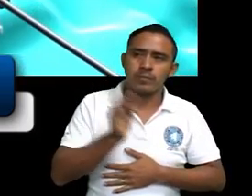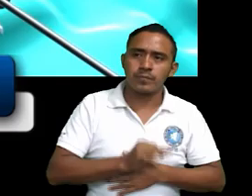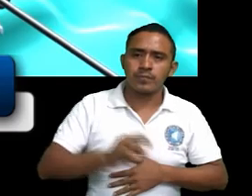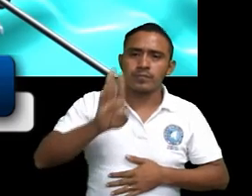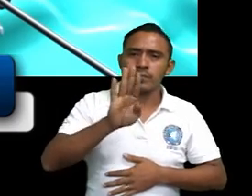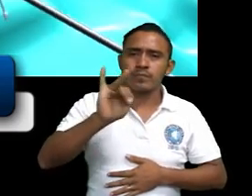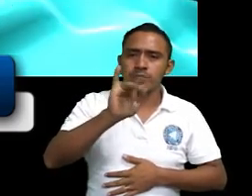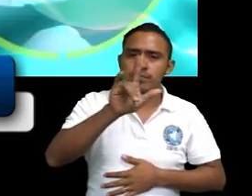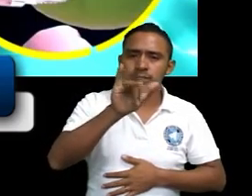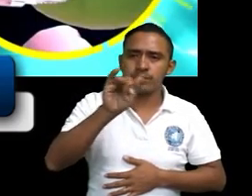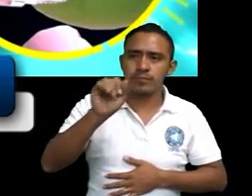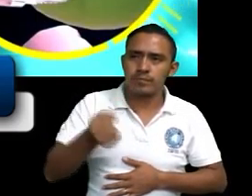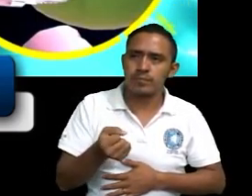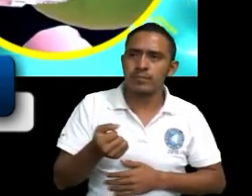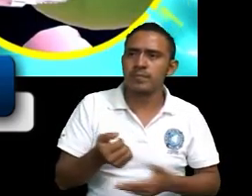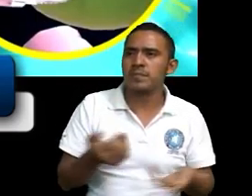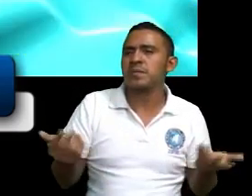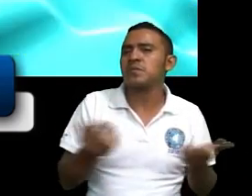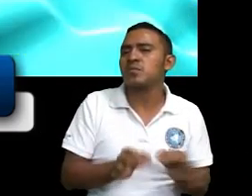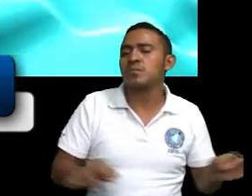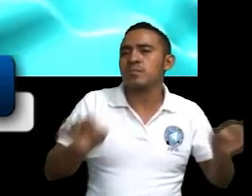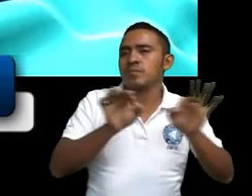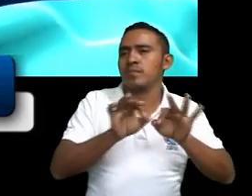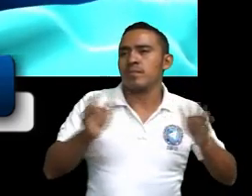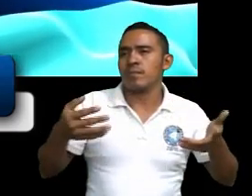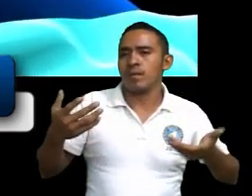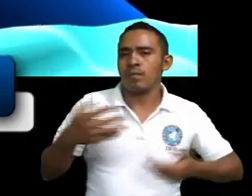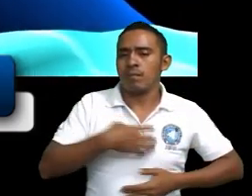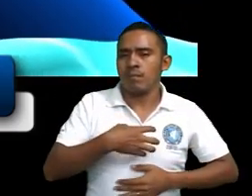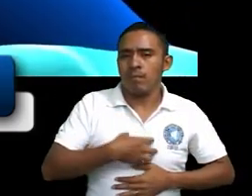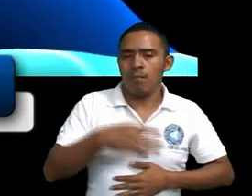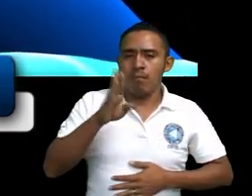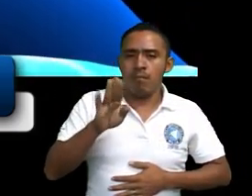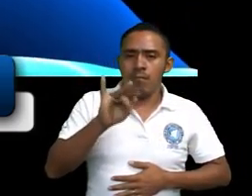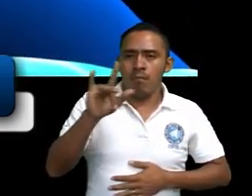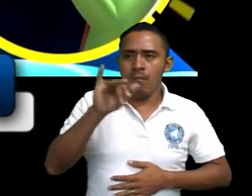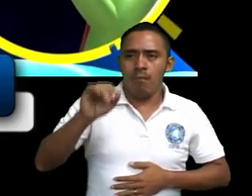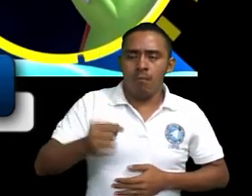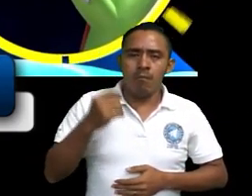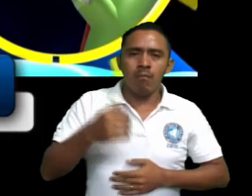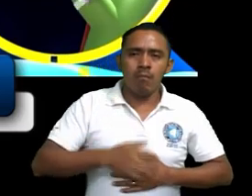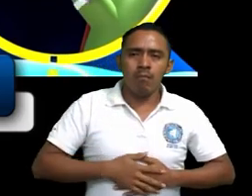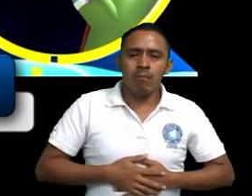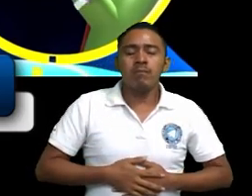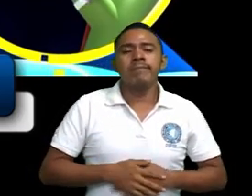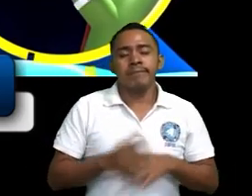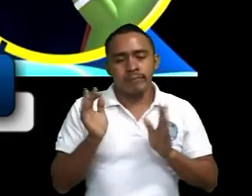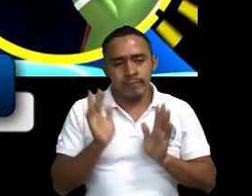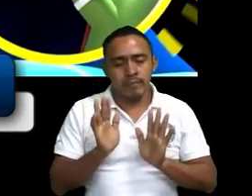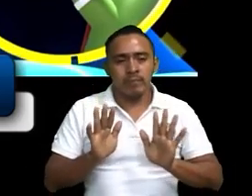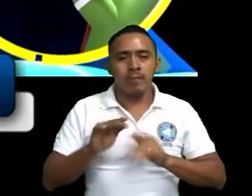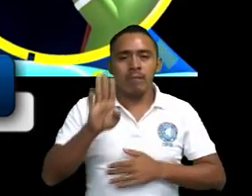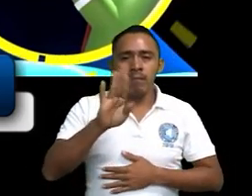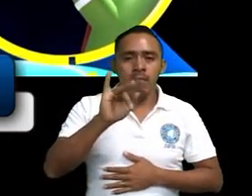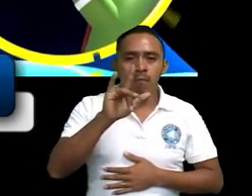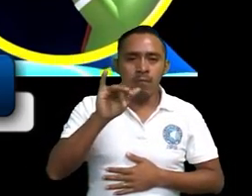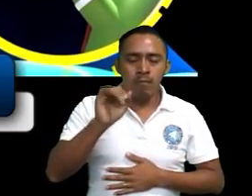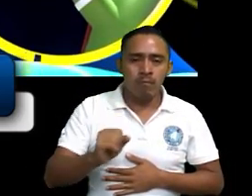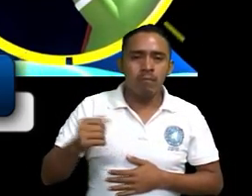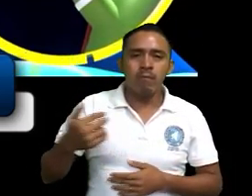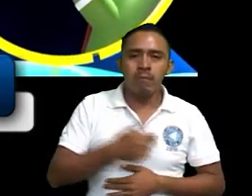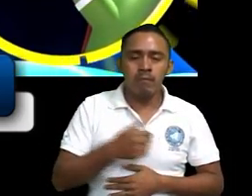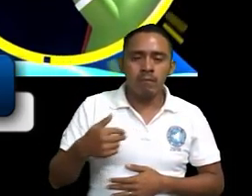bilis. ¿Qué importancia tiene la bilis en todo este proceso? Bueno, la bilis es una sustancia que se produce